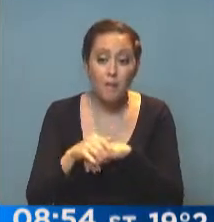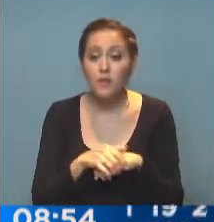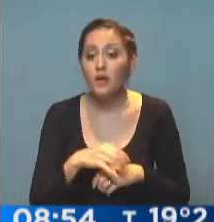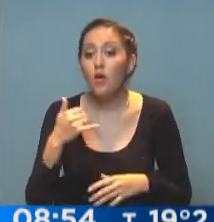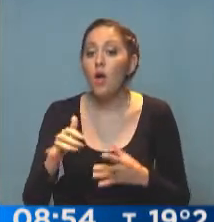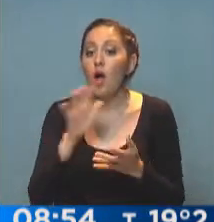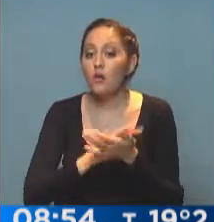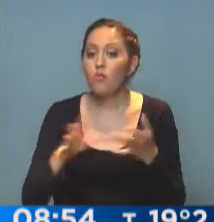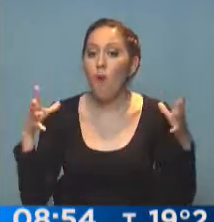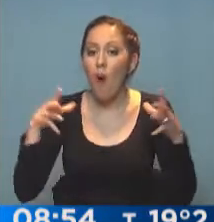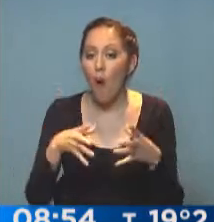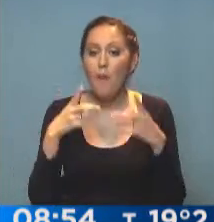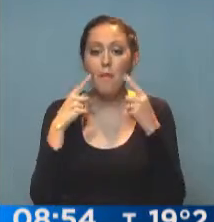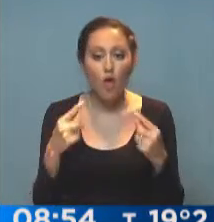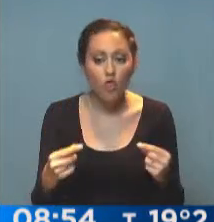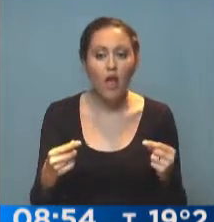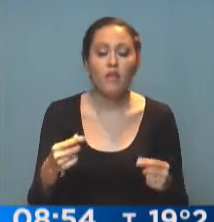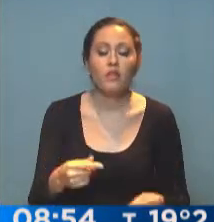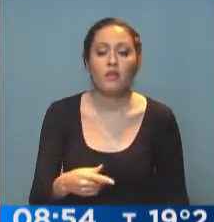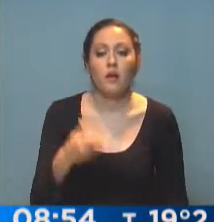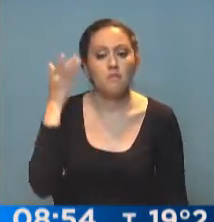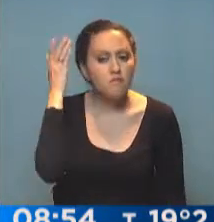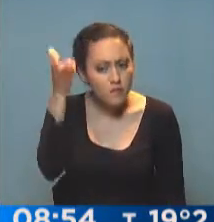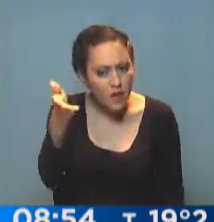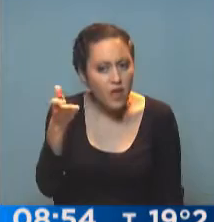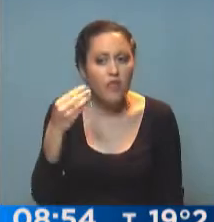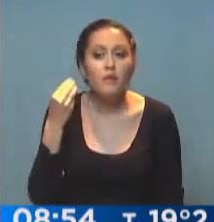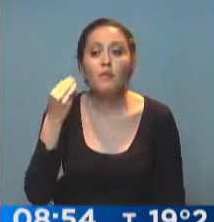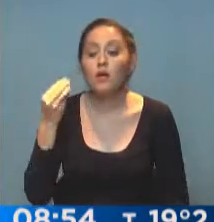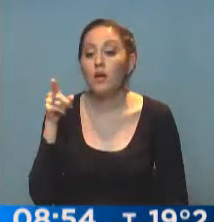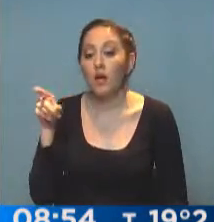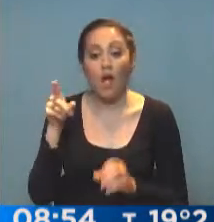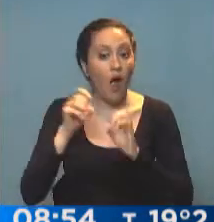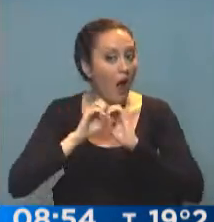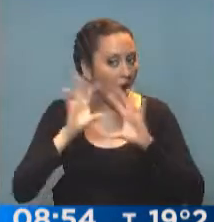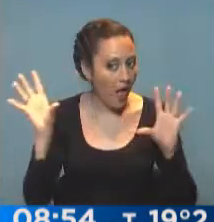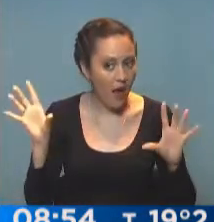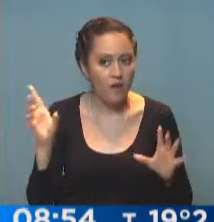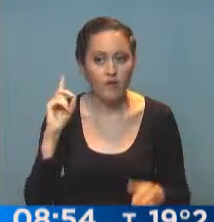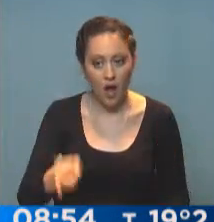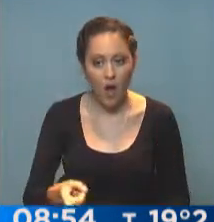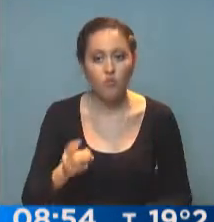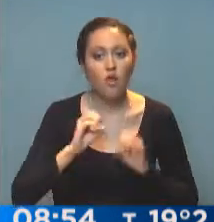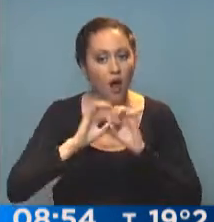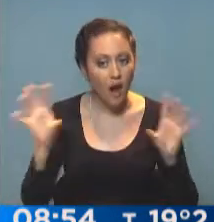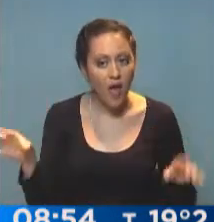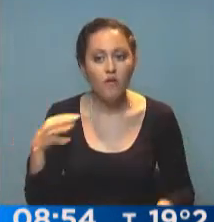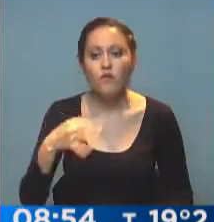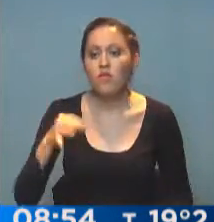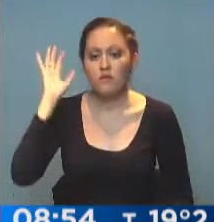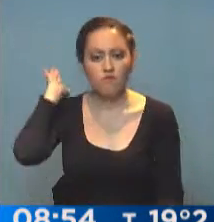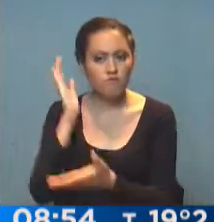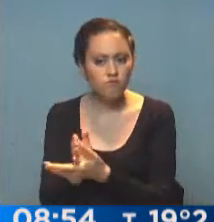nueva concentración. Están pidiendo el agravamiento de la causa, es decir, que tenga una mayor sanción